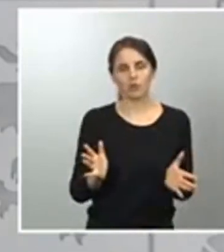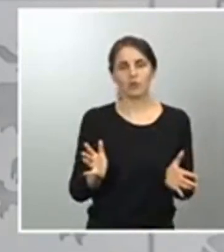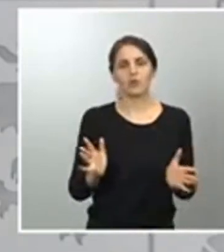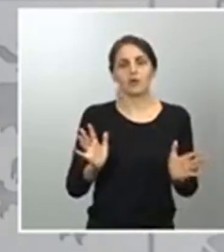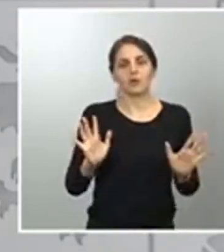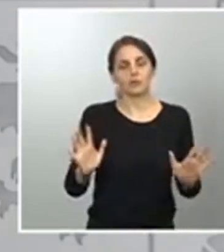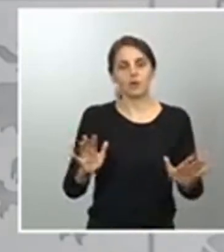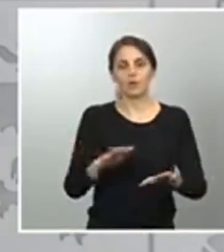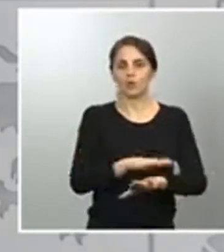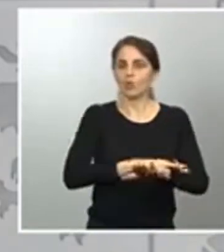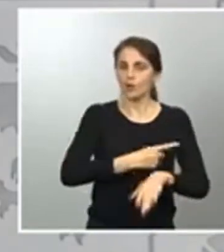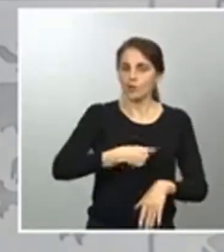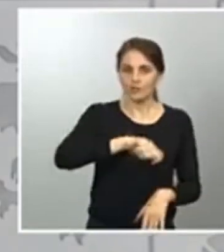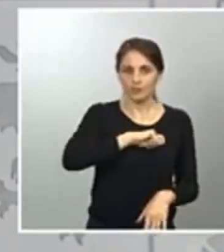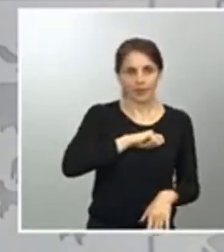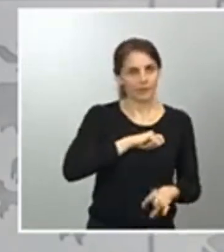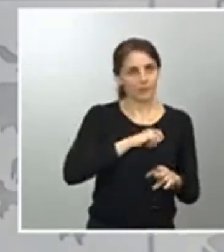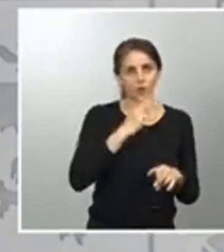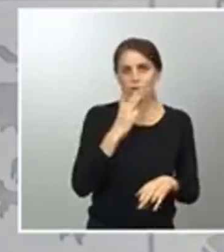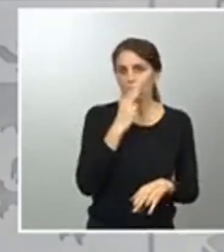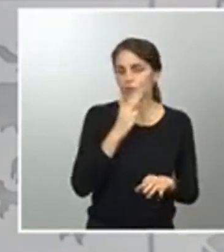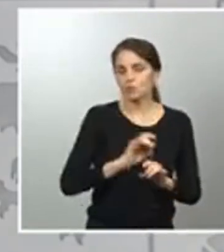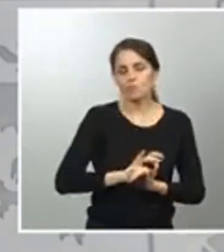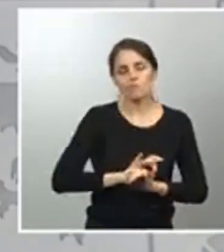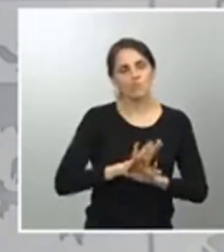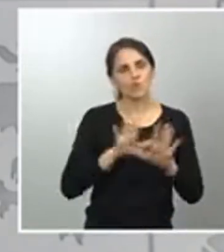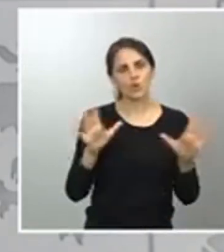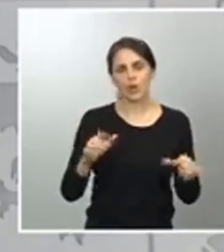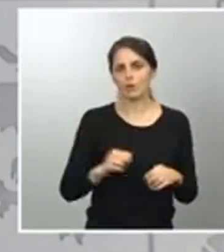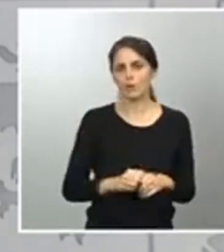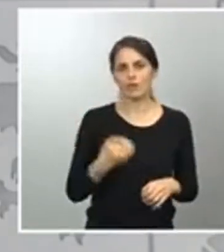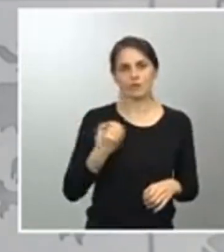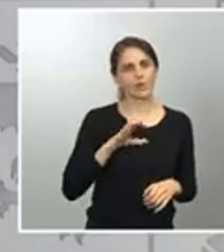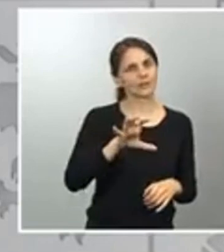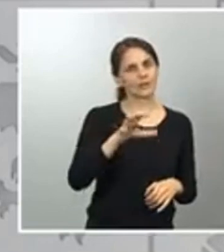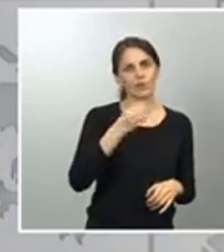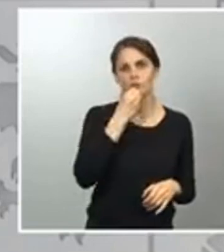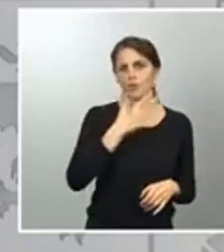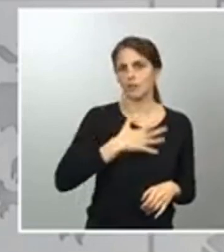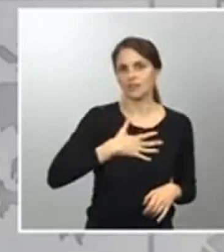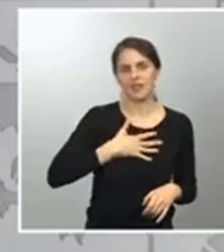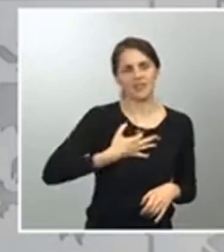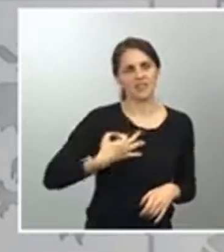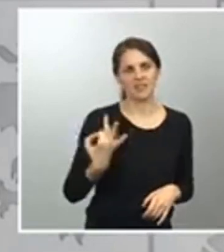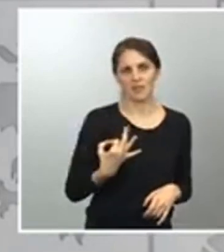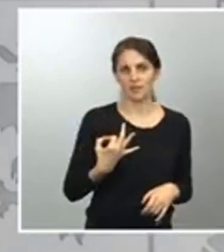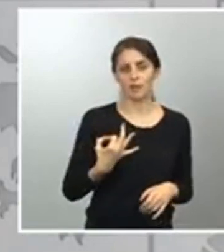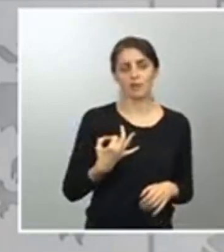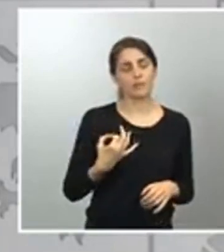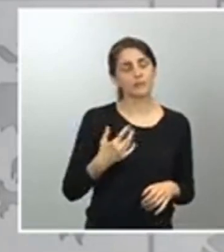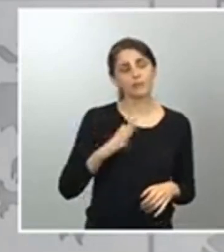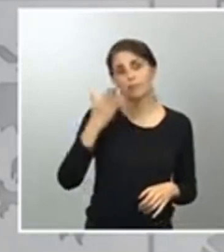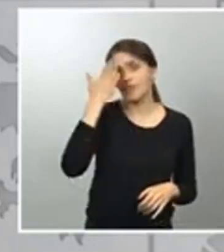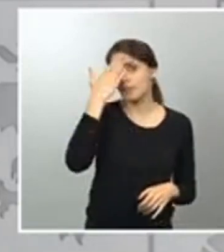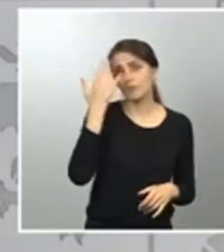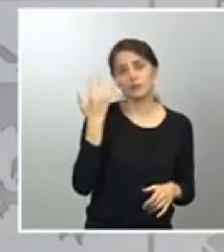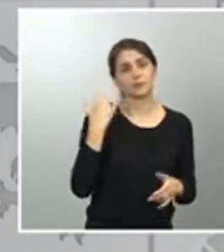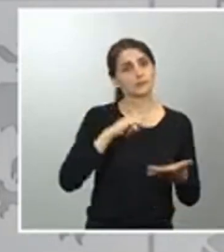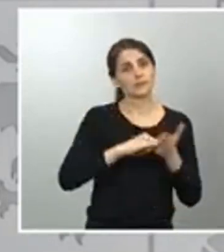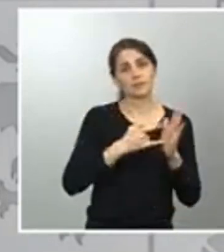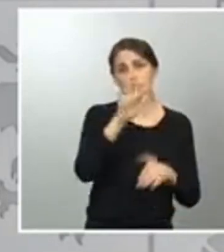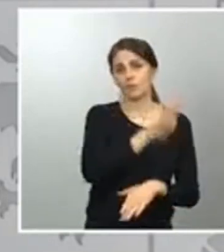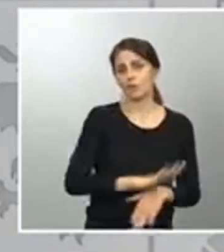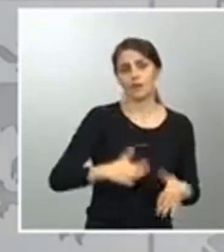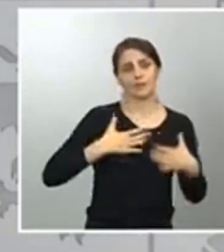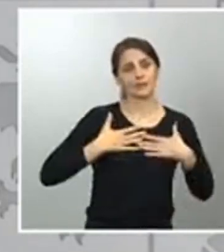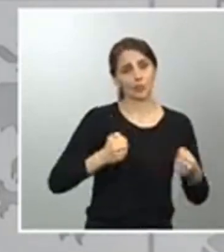precisamente, si tiene un compromiso, es precisamente con el estado del bienestar y, sin duda alguna, con una de nuestras principales joyas, como es el Sistema Nacional de Salud. De eso no le